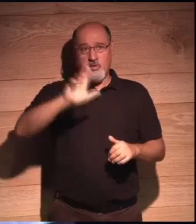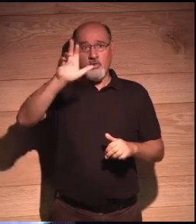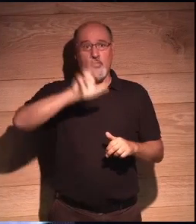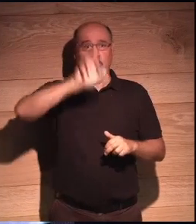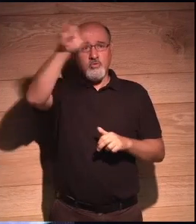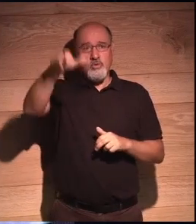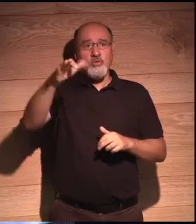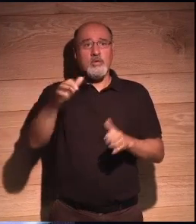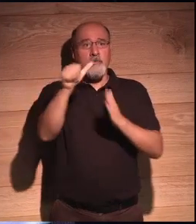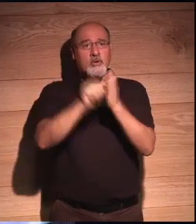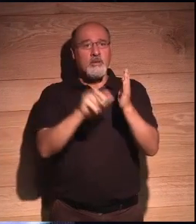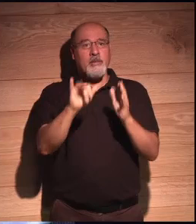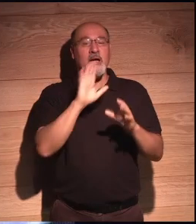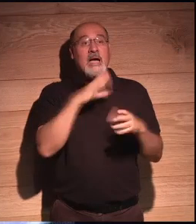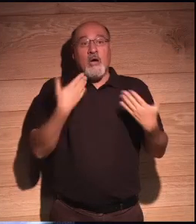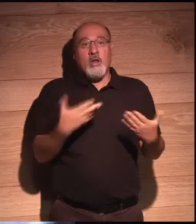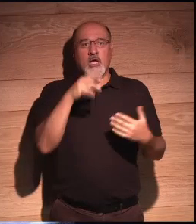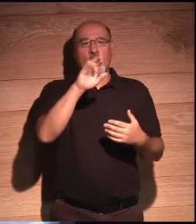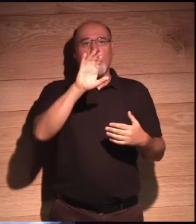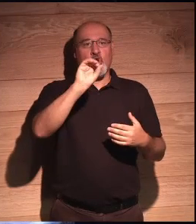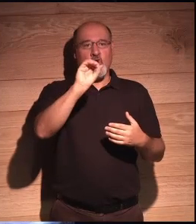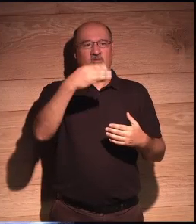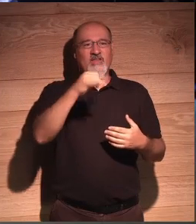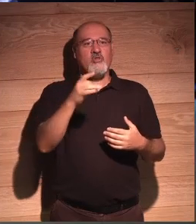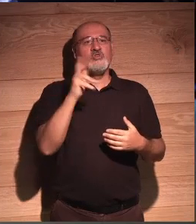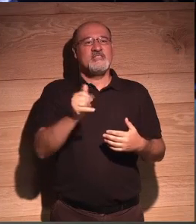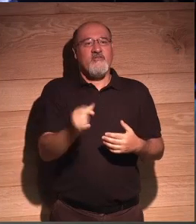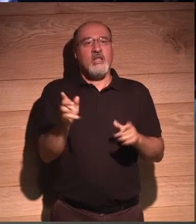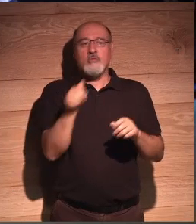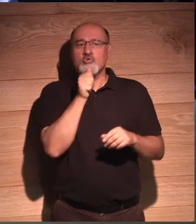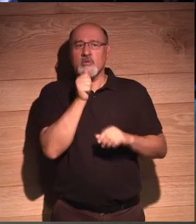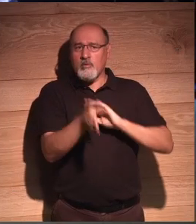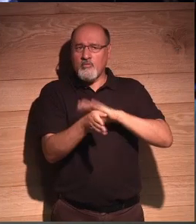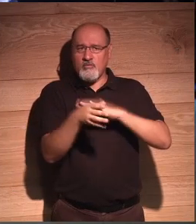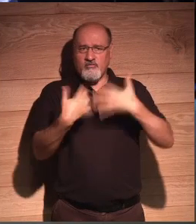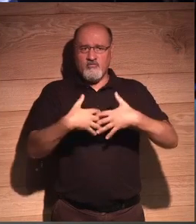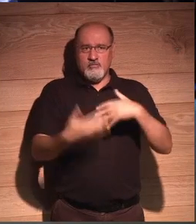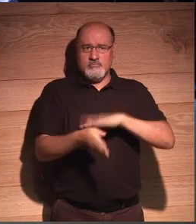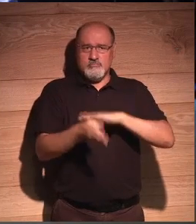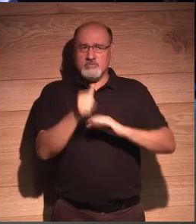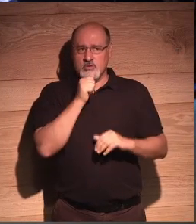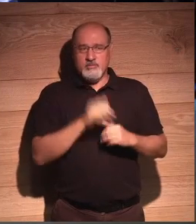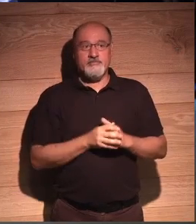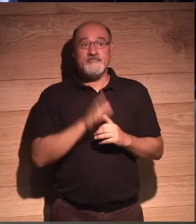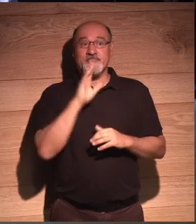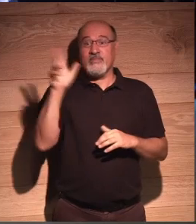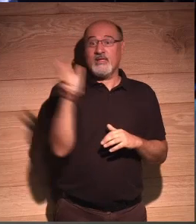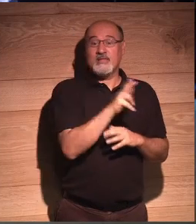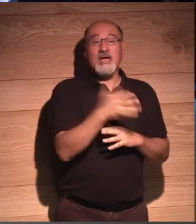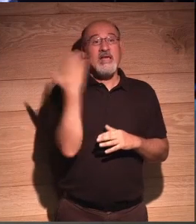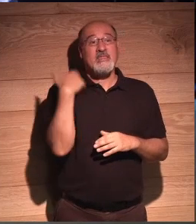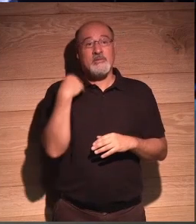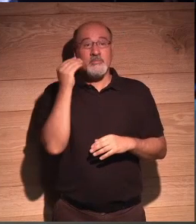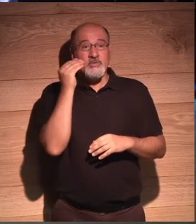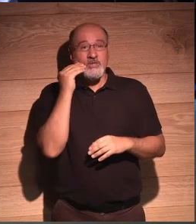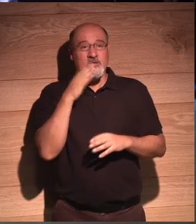todavía sigue, o sea, Robledo de Chabela está activa. Yo una de las cosas que he aprendido haciendo este documental, yo era de los tontos que pensaba